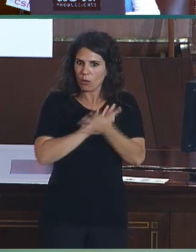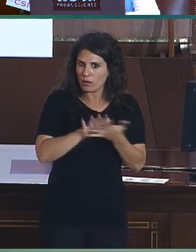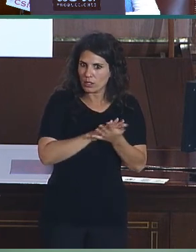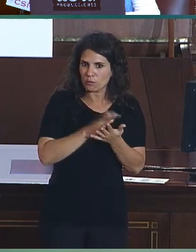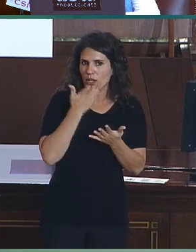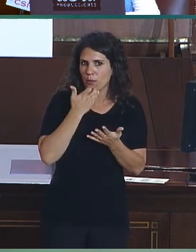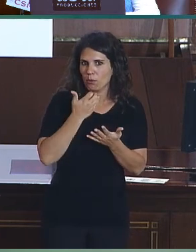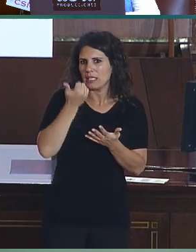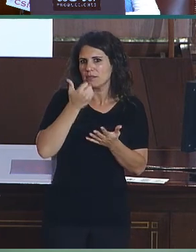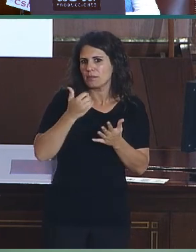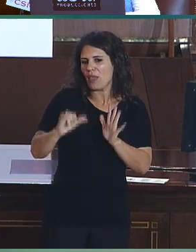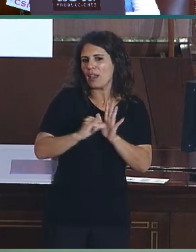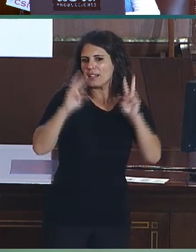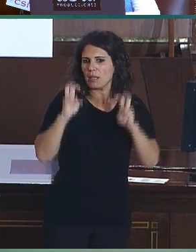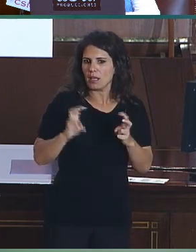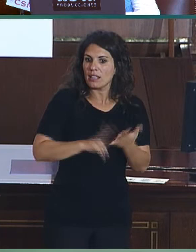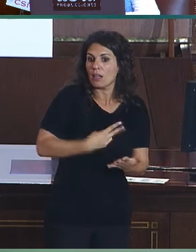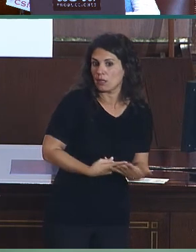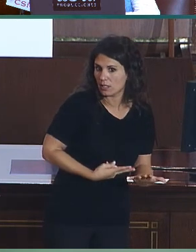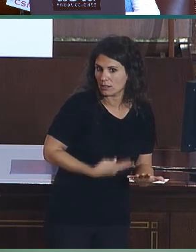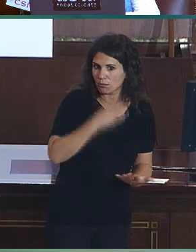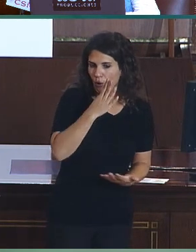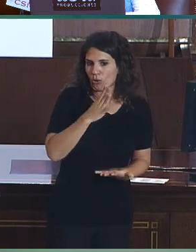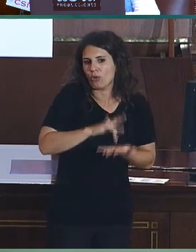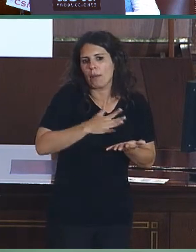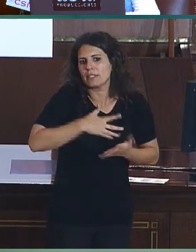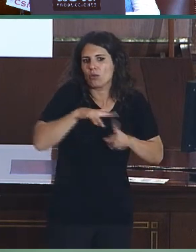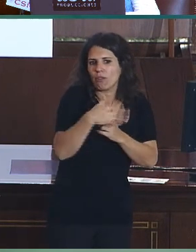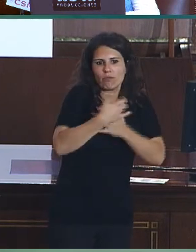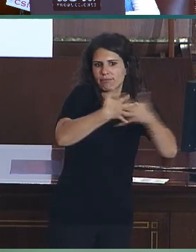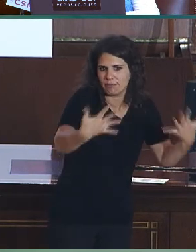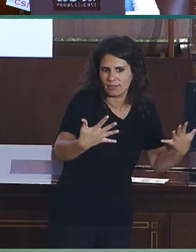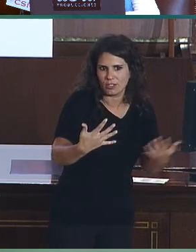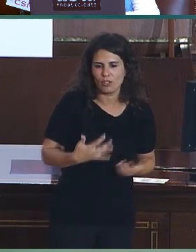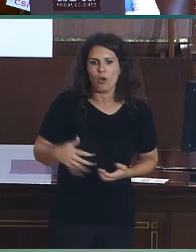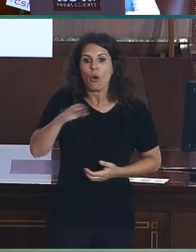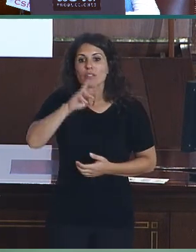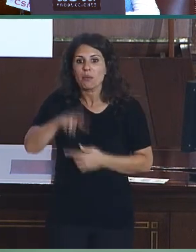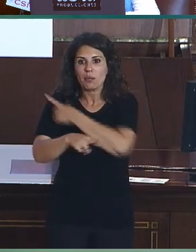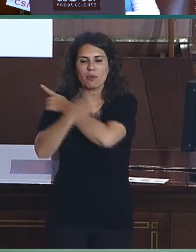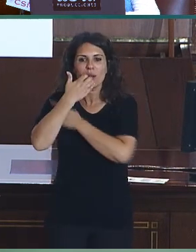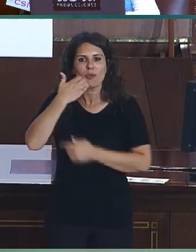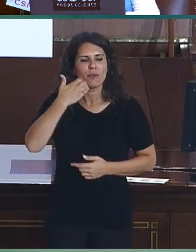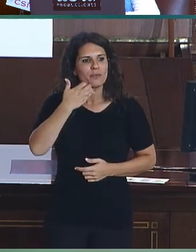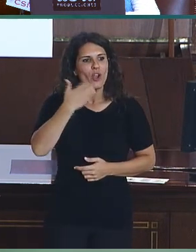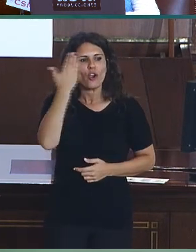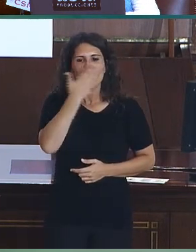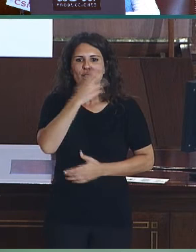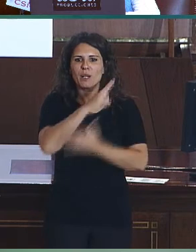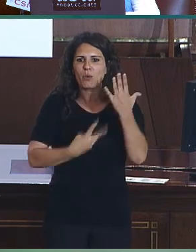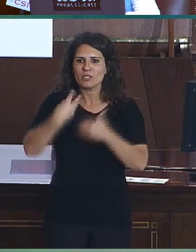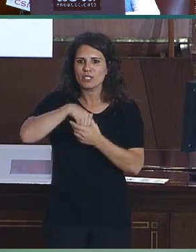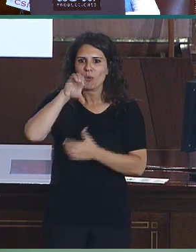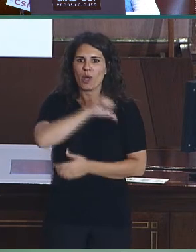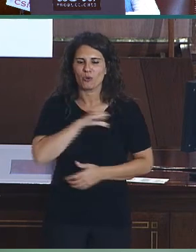o bien también obtuvimos explicaciones a la pregunta sobre la presencia de colegios bilingües en la comunidad autónoma, y esto